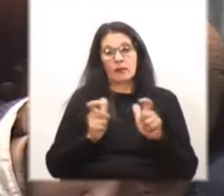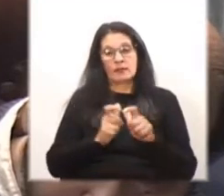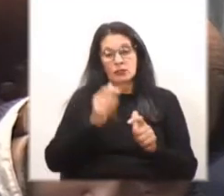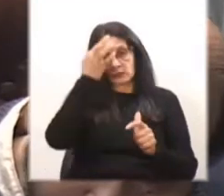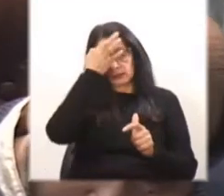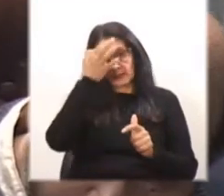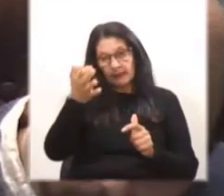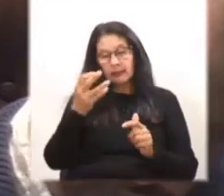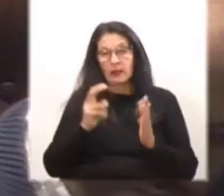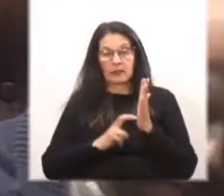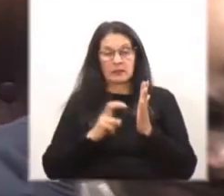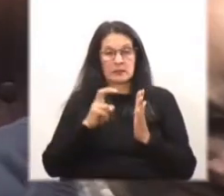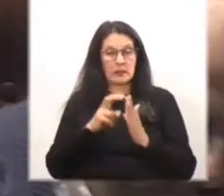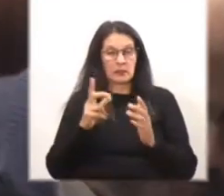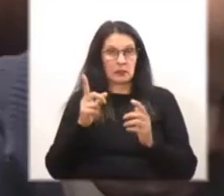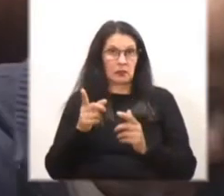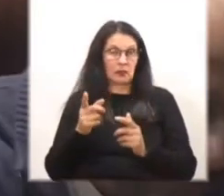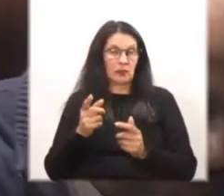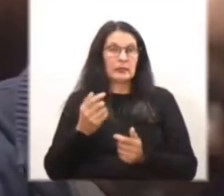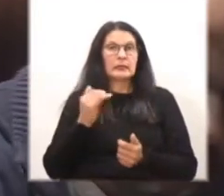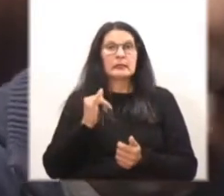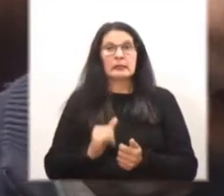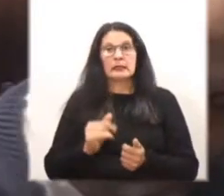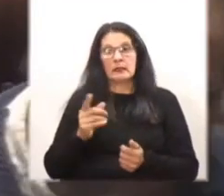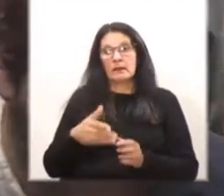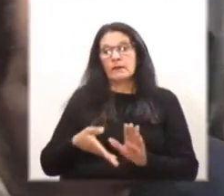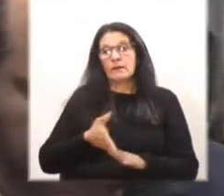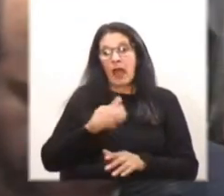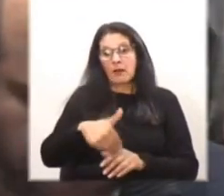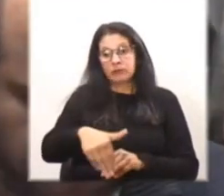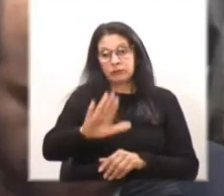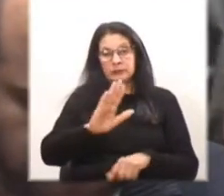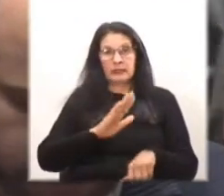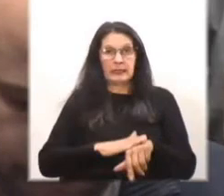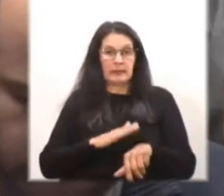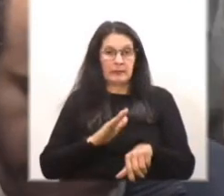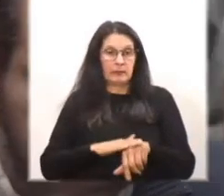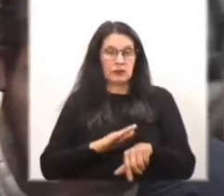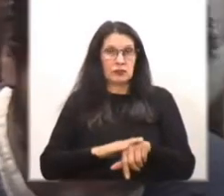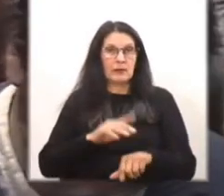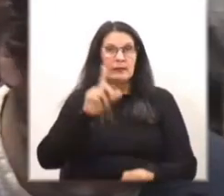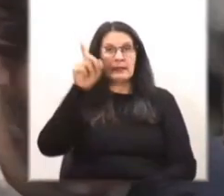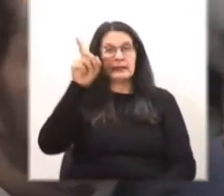Salto Grande, y pronto además va a ser el responsable de Uruguay en Ginebra.